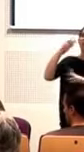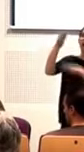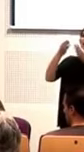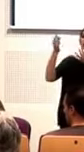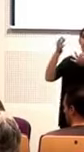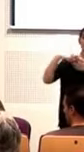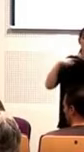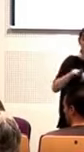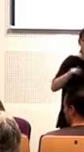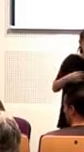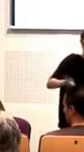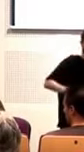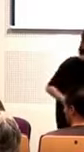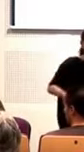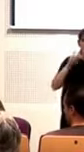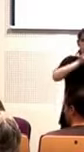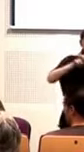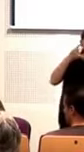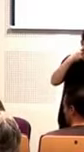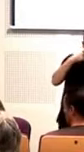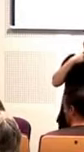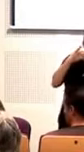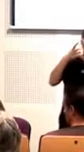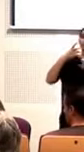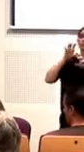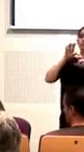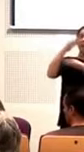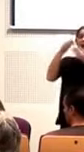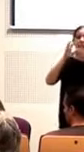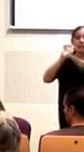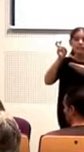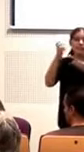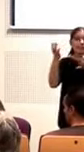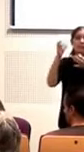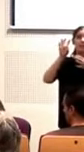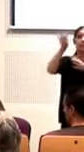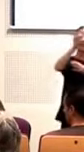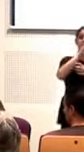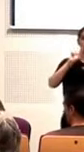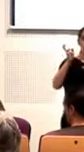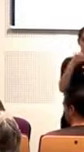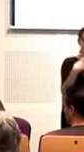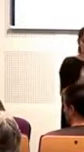lo mismo tenemos que hacer los profesionales, los psicólogos, los médicos, tenemos que estar